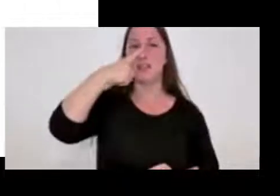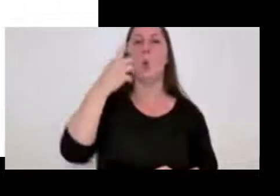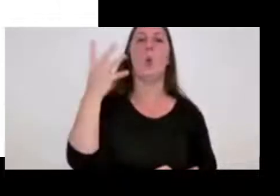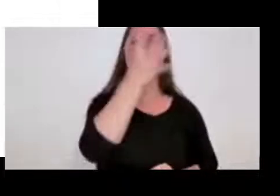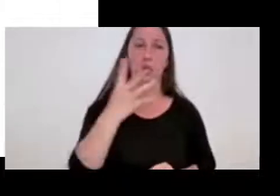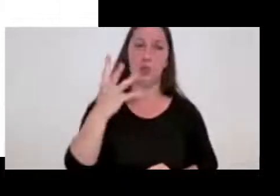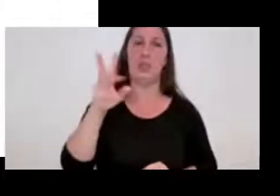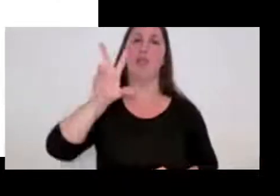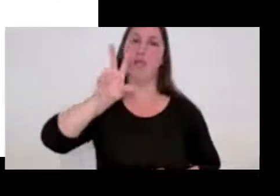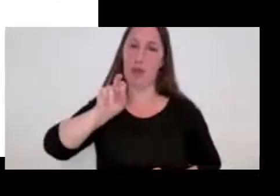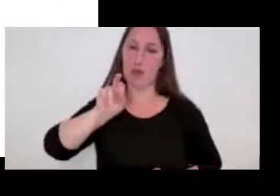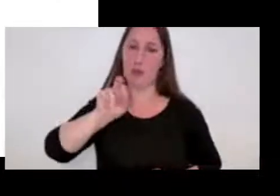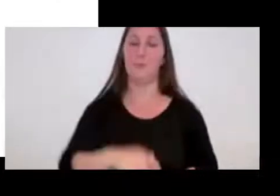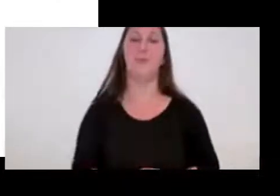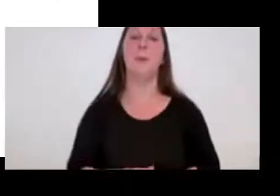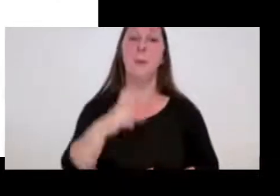27.430.